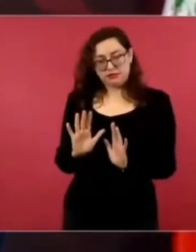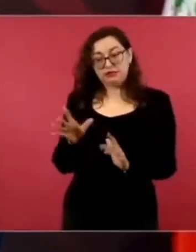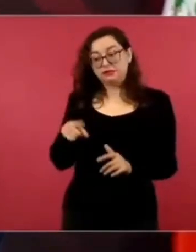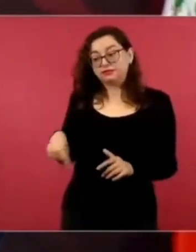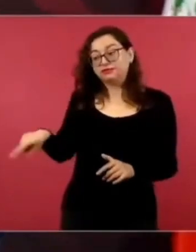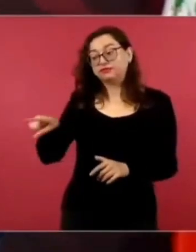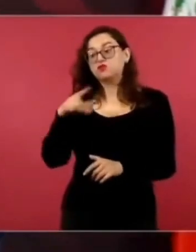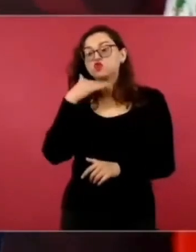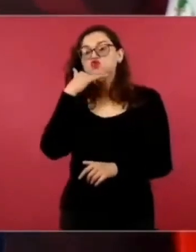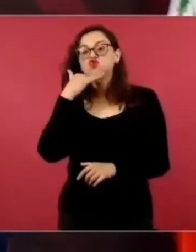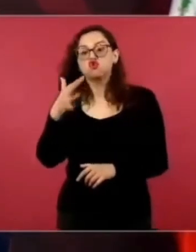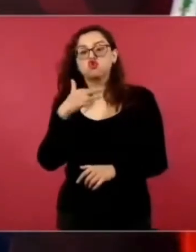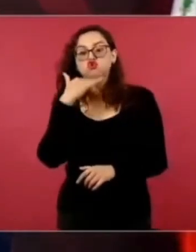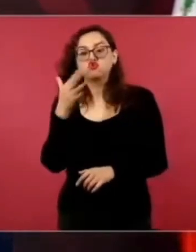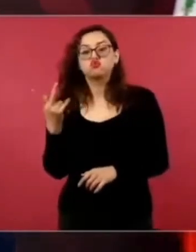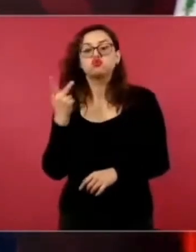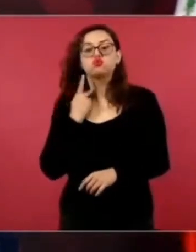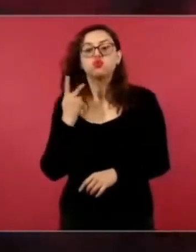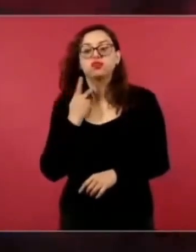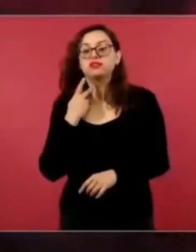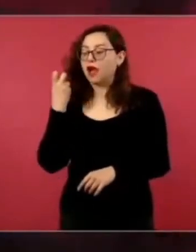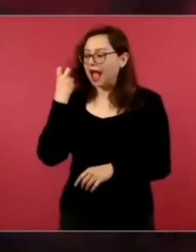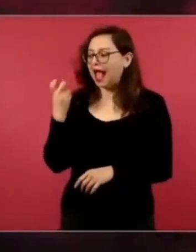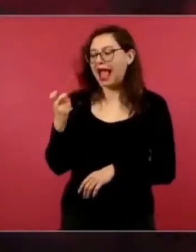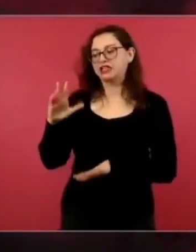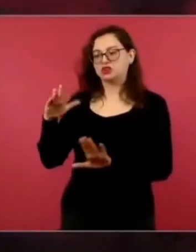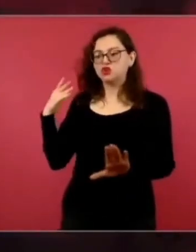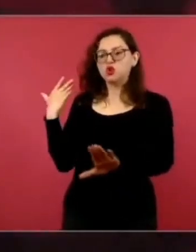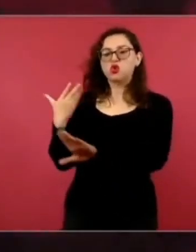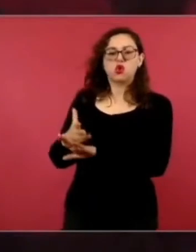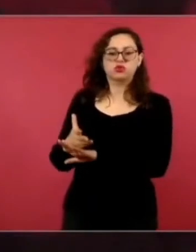porque eso ha hecho mucho daño a México,